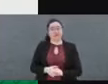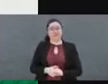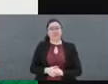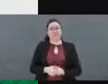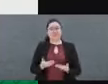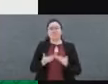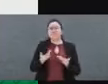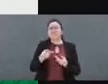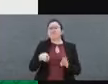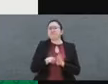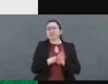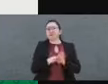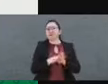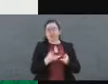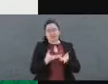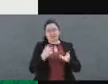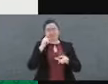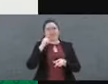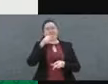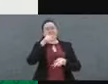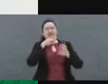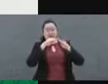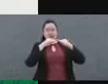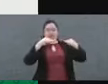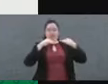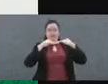por medio de las charolas, como se puede observar,